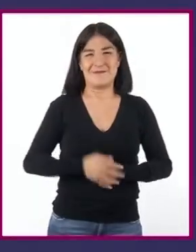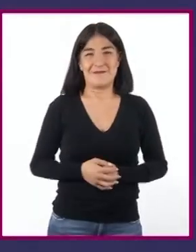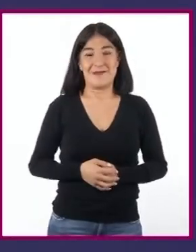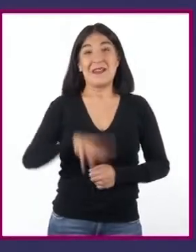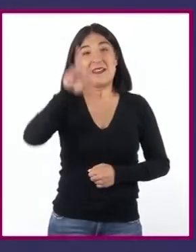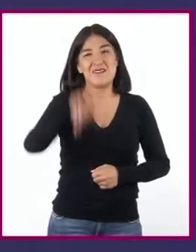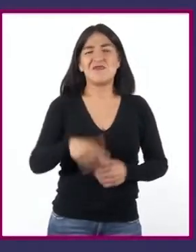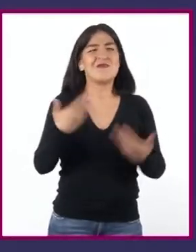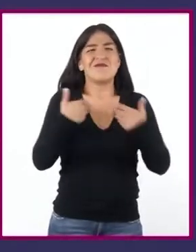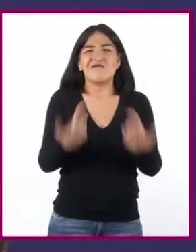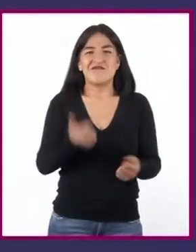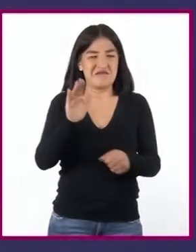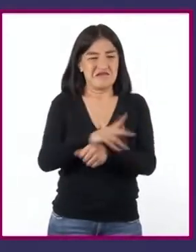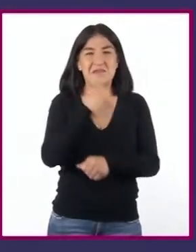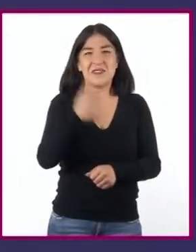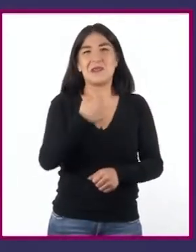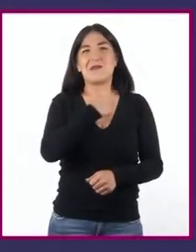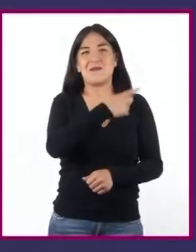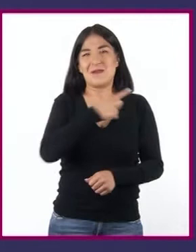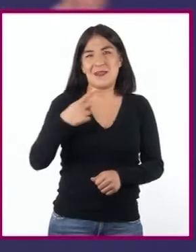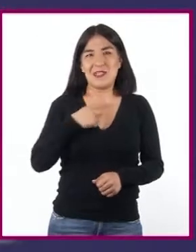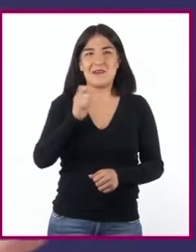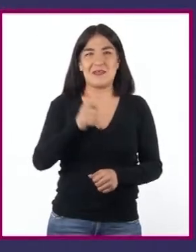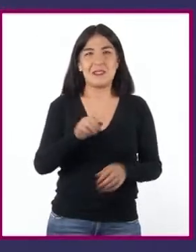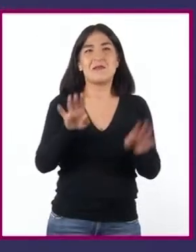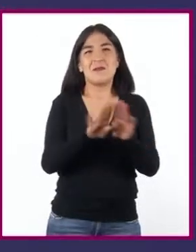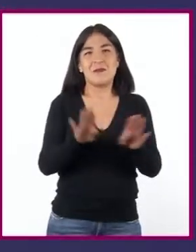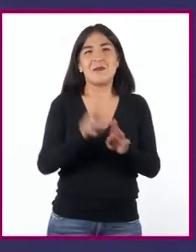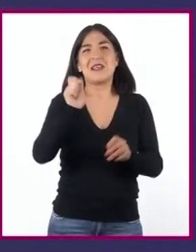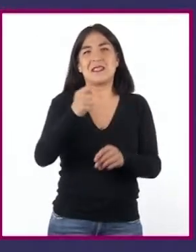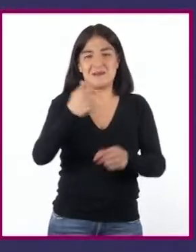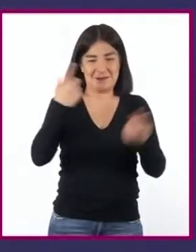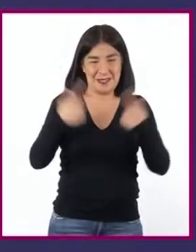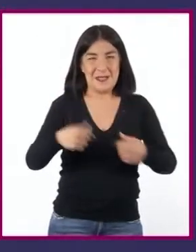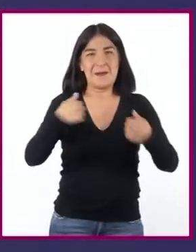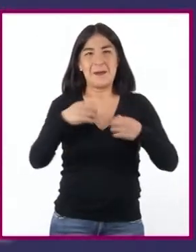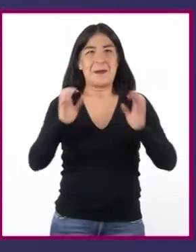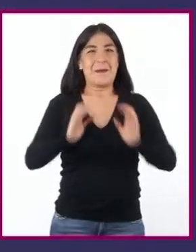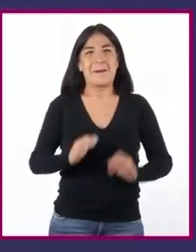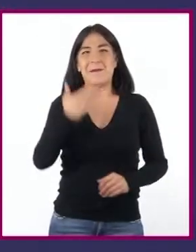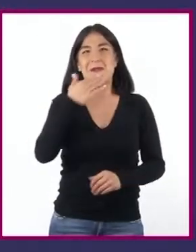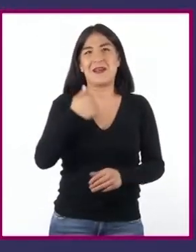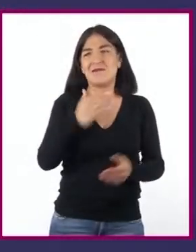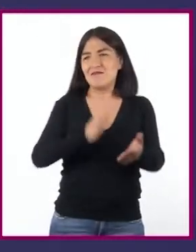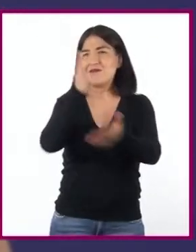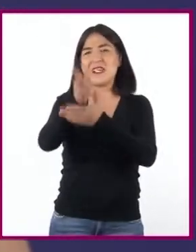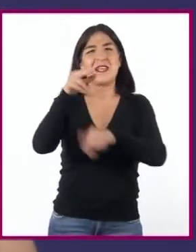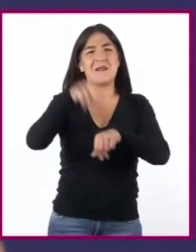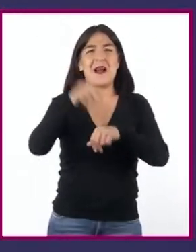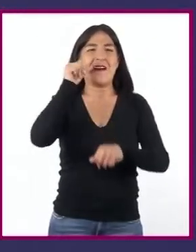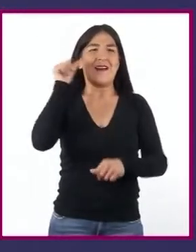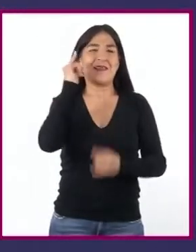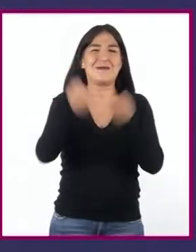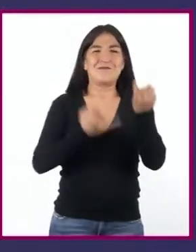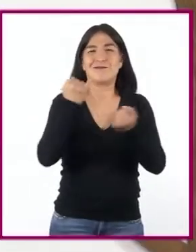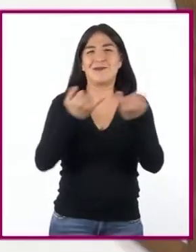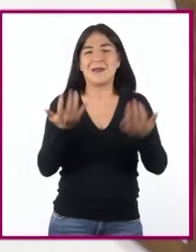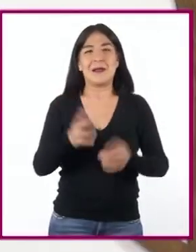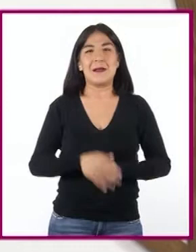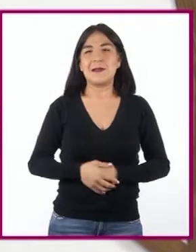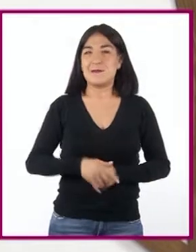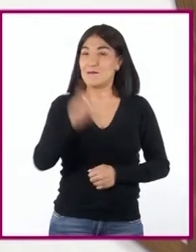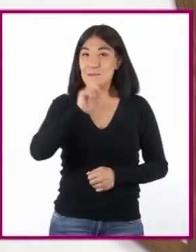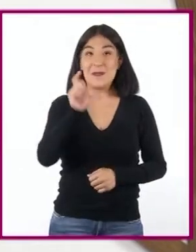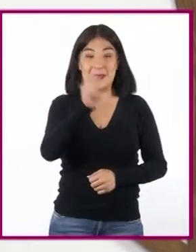La verdad es que no entiendo por qué debo de llevar mi sistema de entretenimiento al doctor si apenas ayer estuve jugando varias horas. No, yo hablo